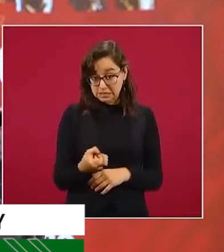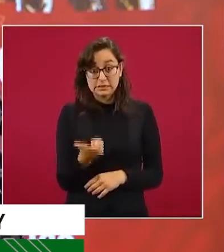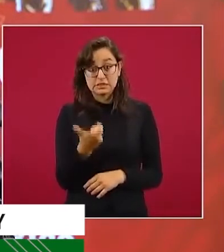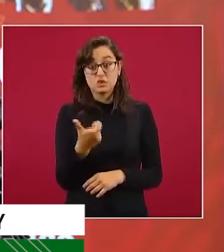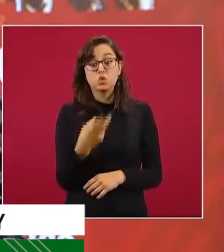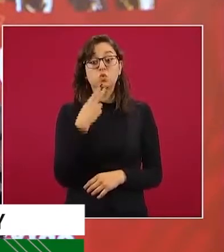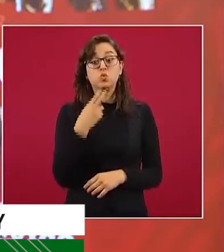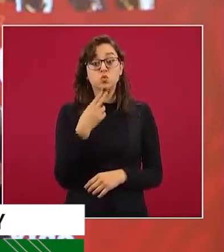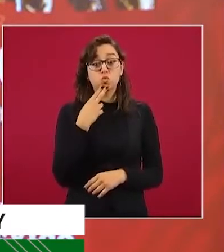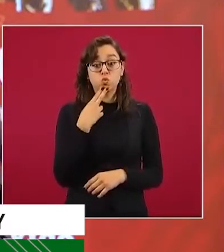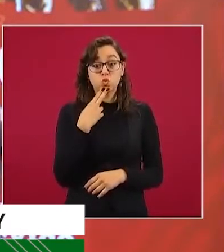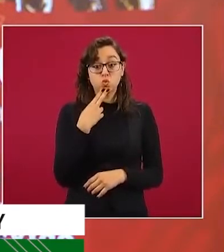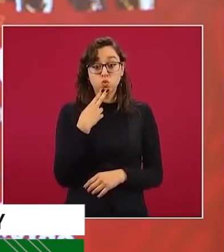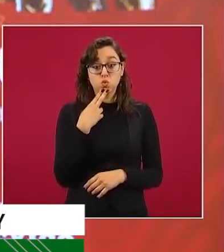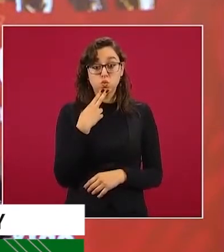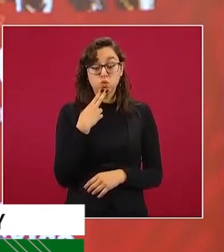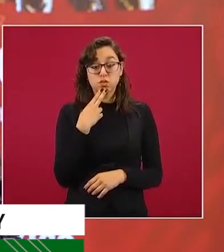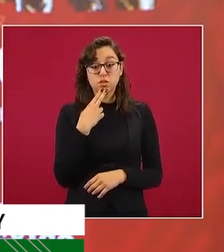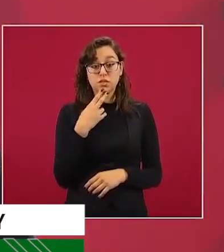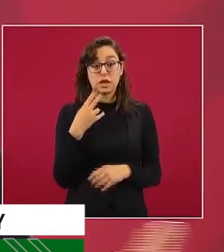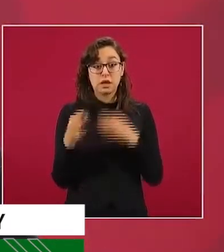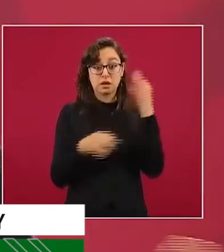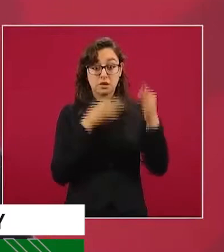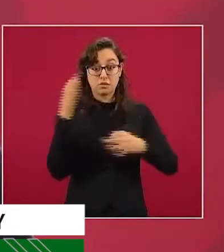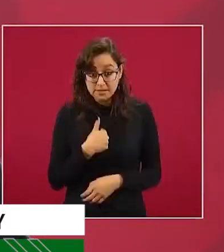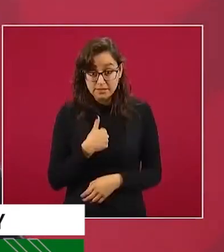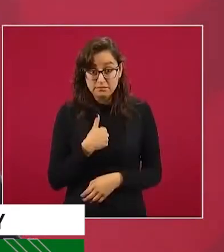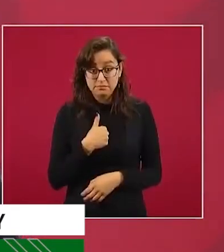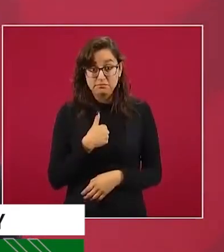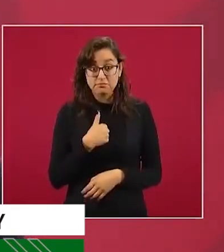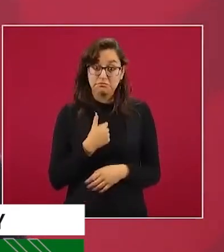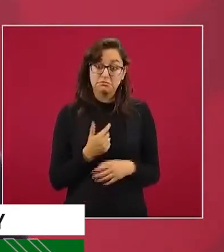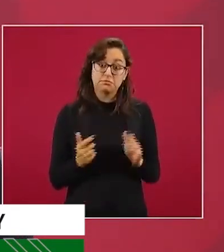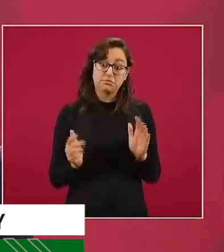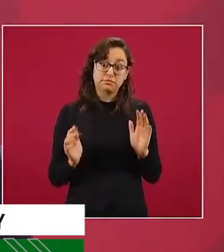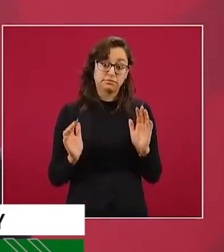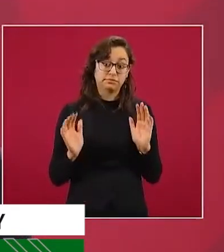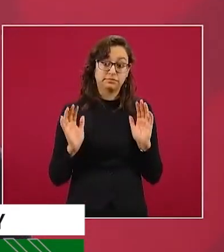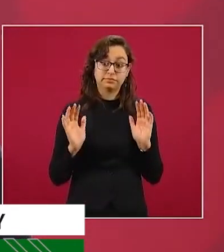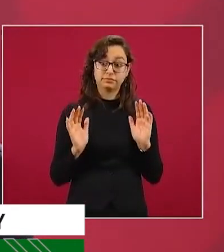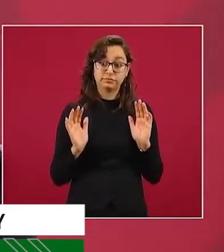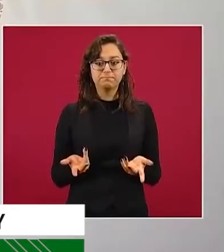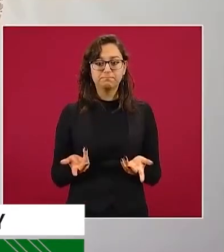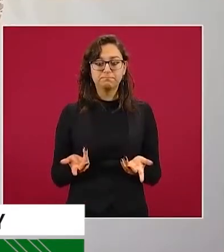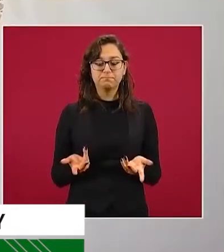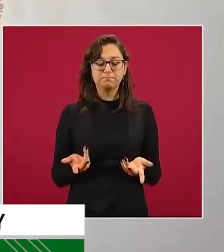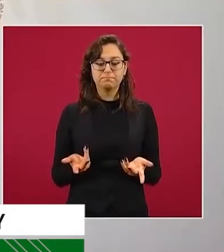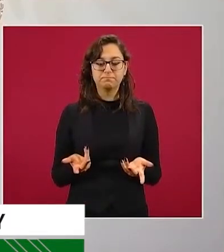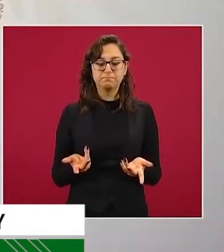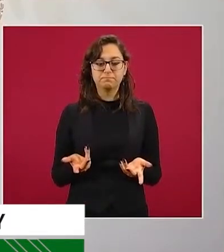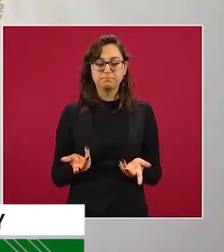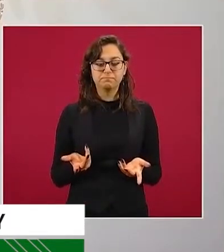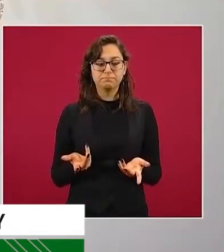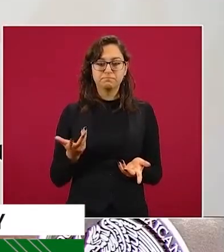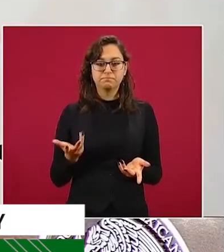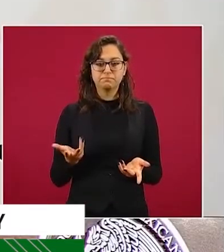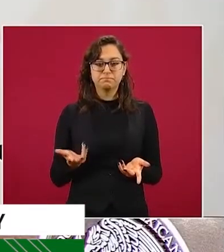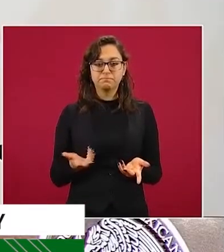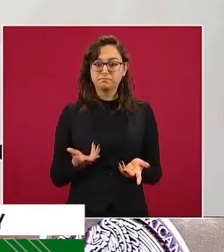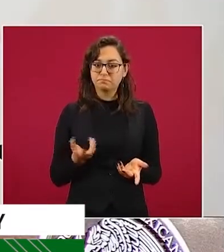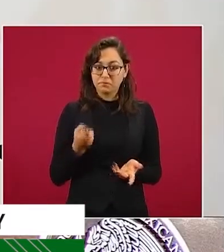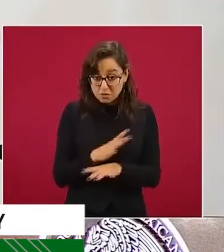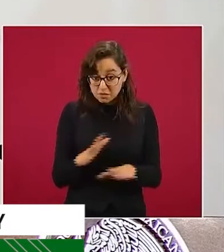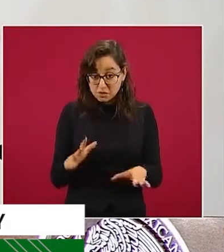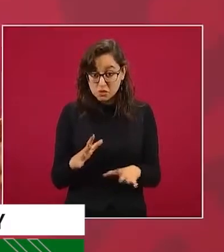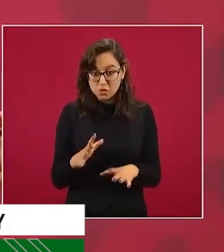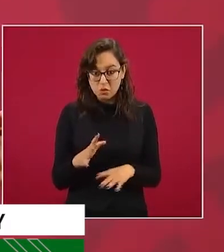utilizó para llevar a cabo una campaña en contra mía, pues tampoco se tenían esos